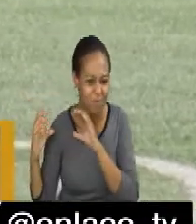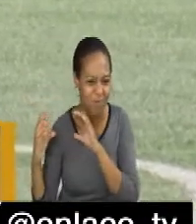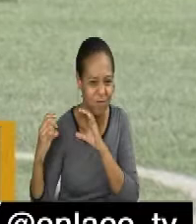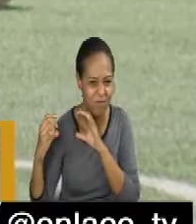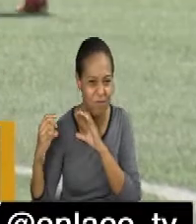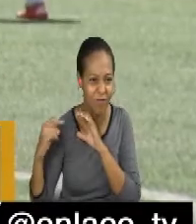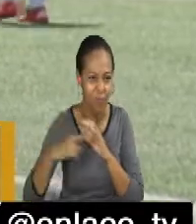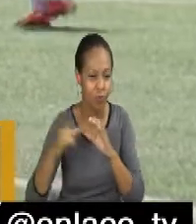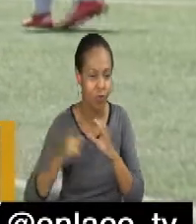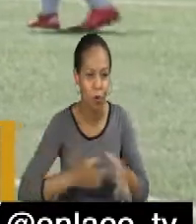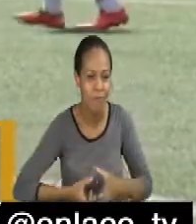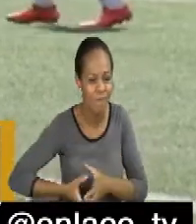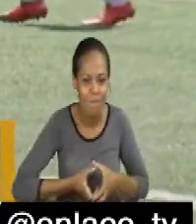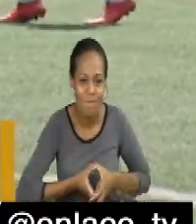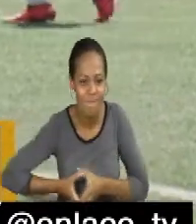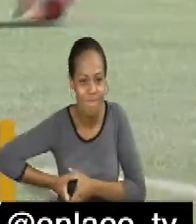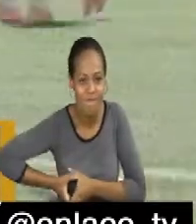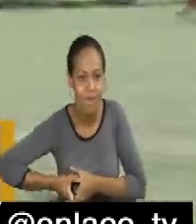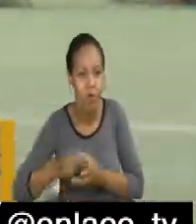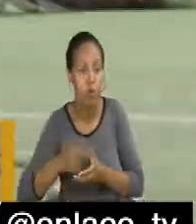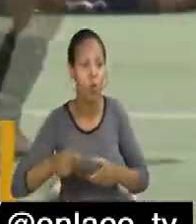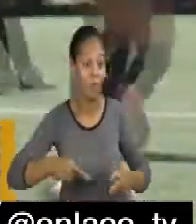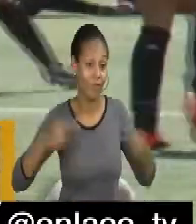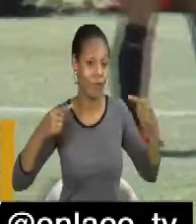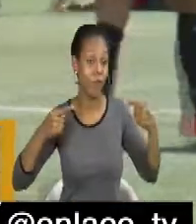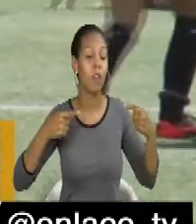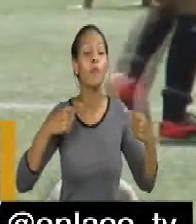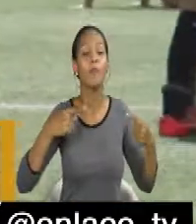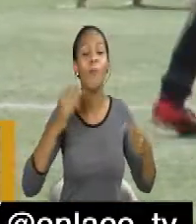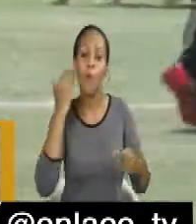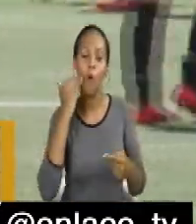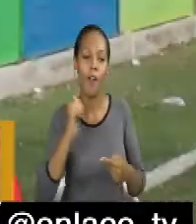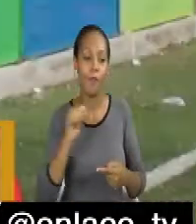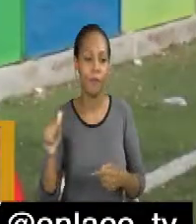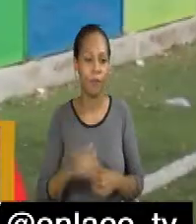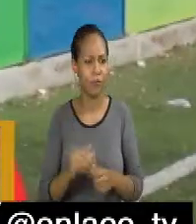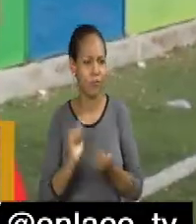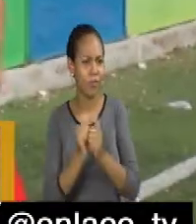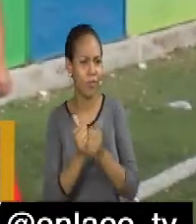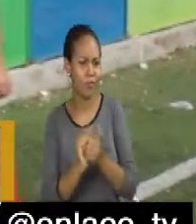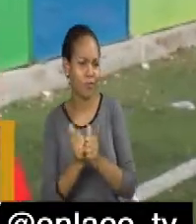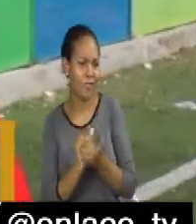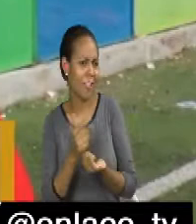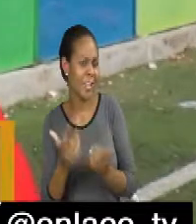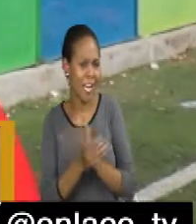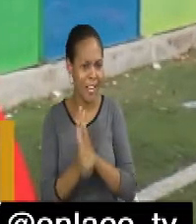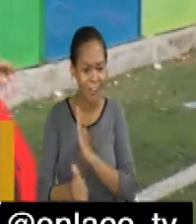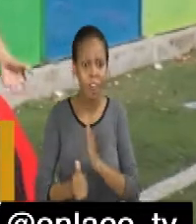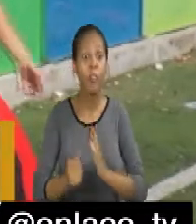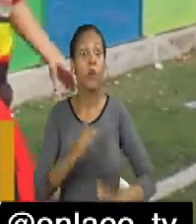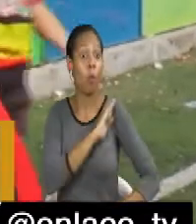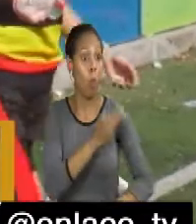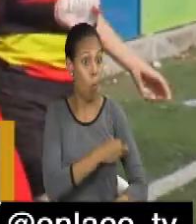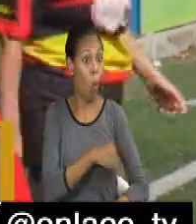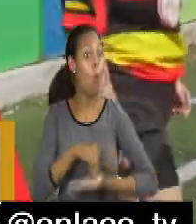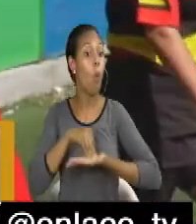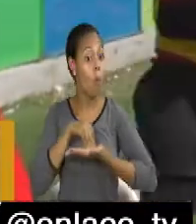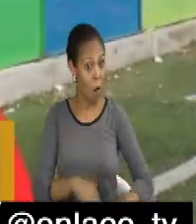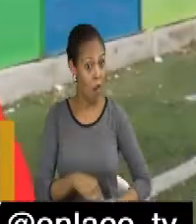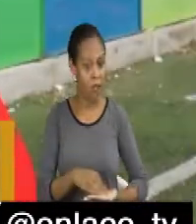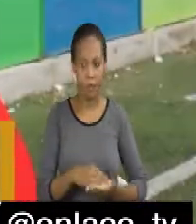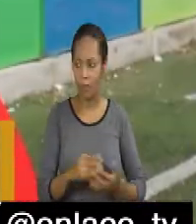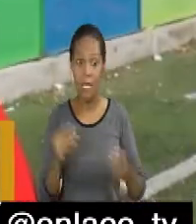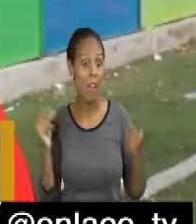una nueva fecha del campeonato de rugby femenino que se juega en la ciudad. Este deporte se trata de mucha agilidad, mucha fuerza y